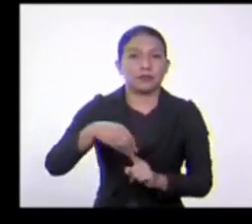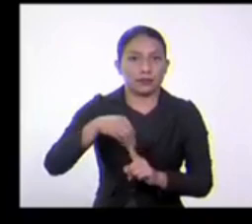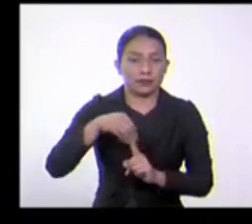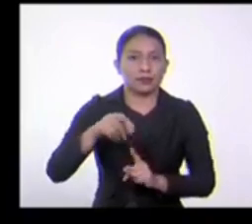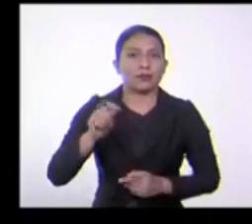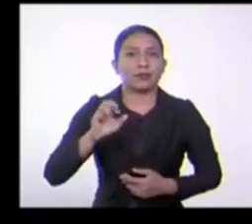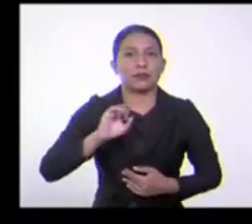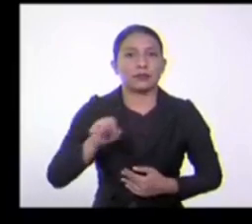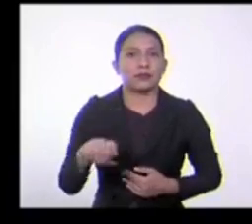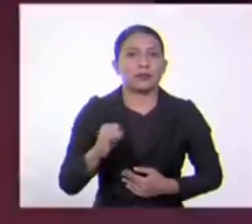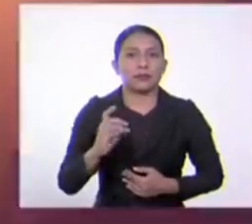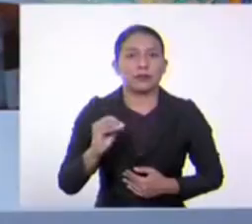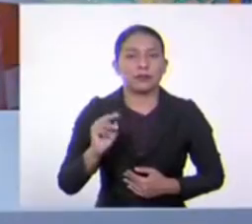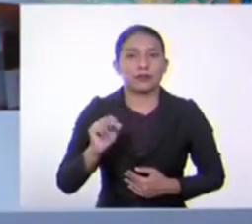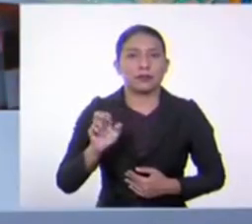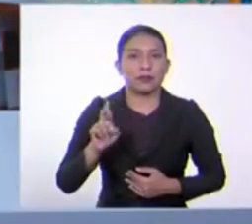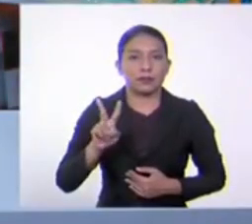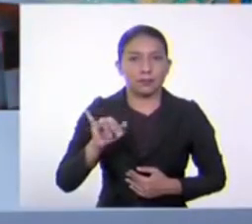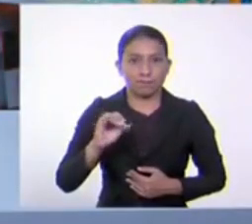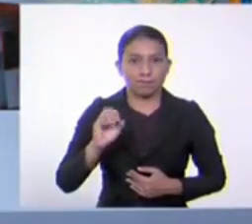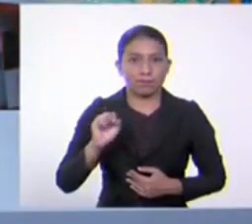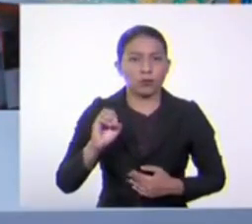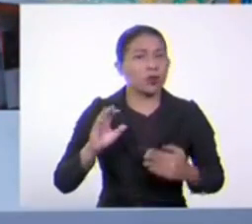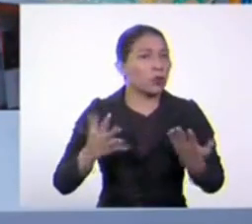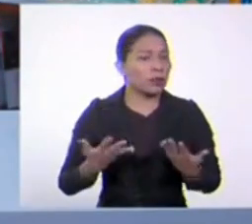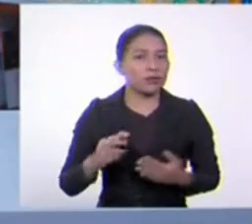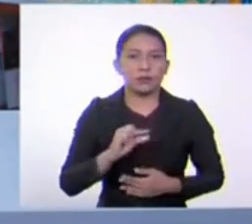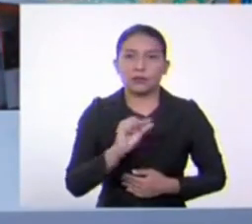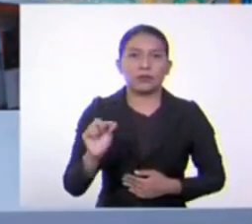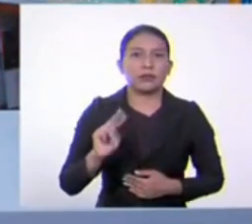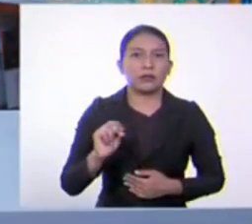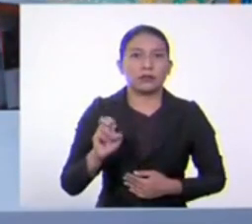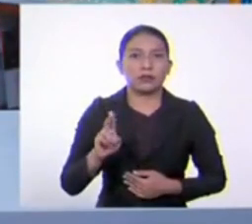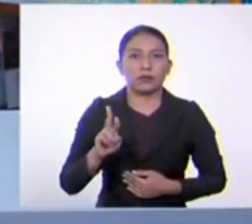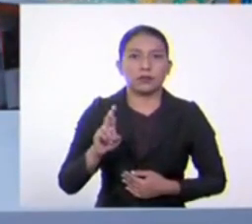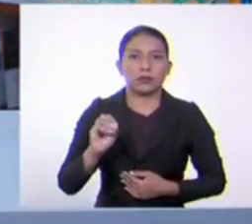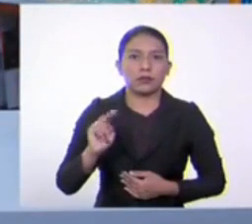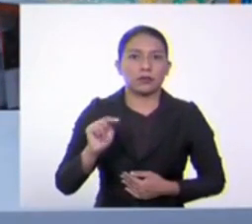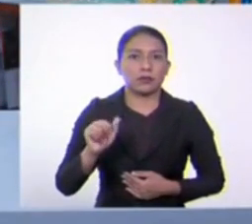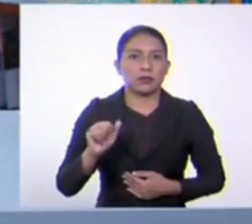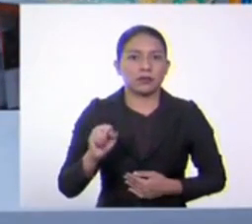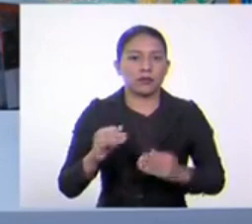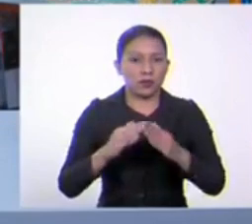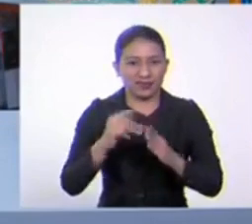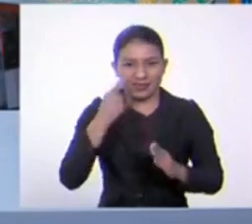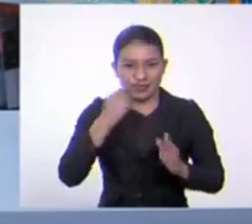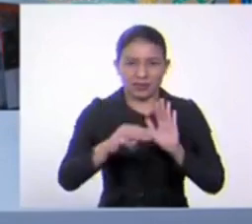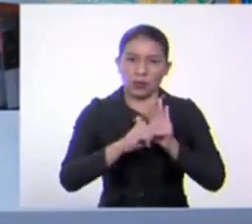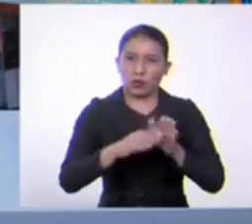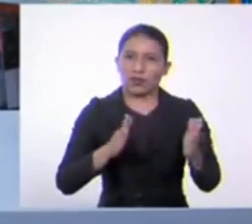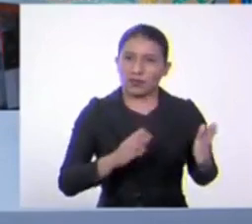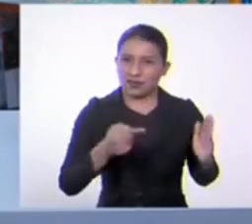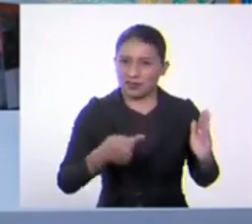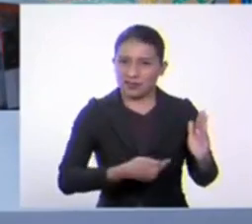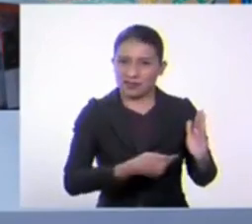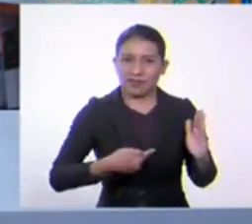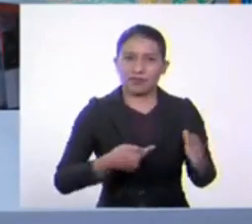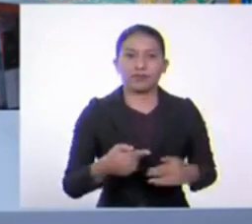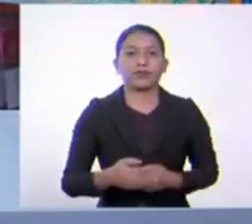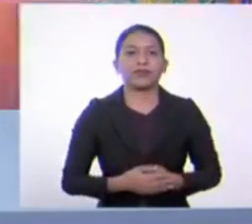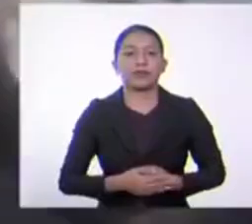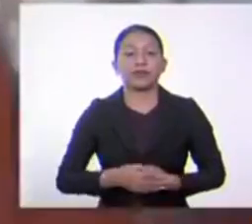tejido nervioso son conocidas como neuronas, así como observamos en este modelo. Las neuronas son